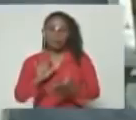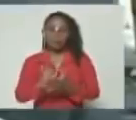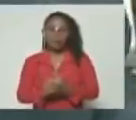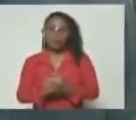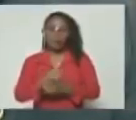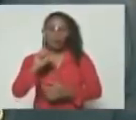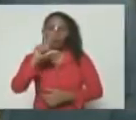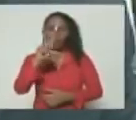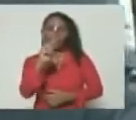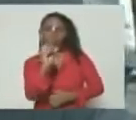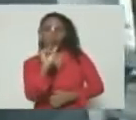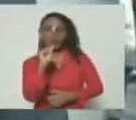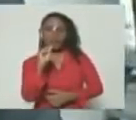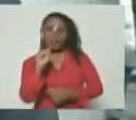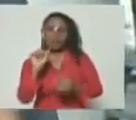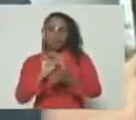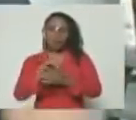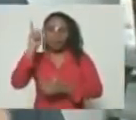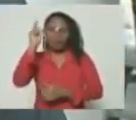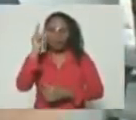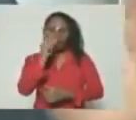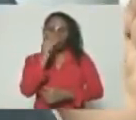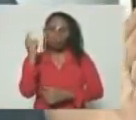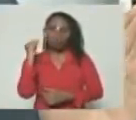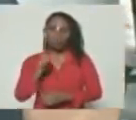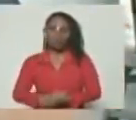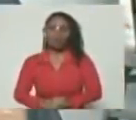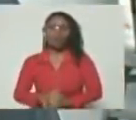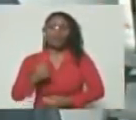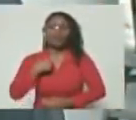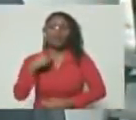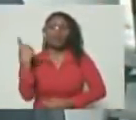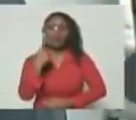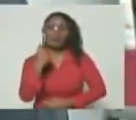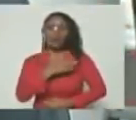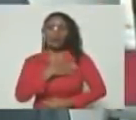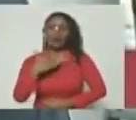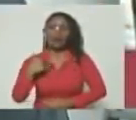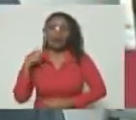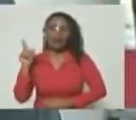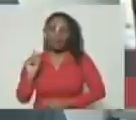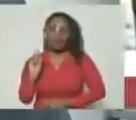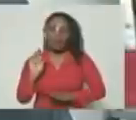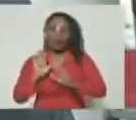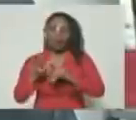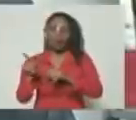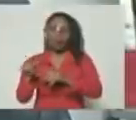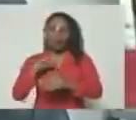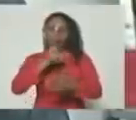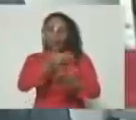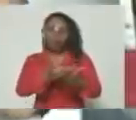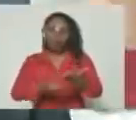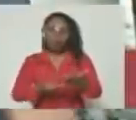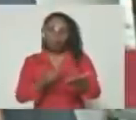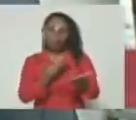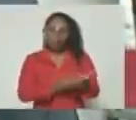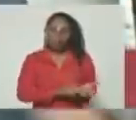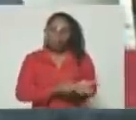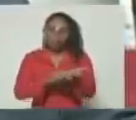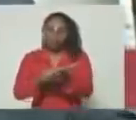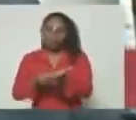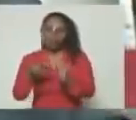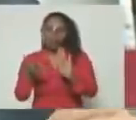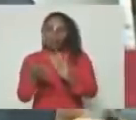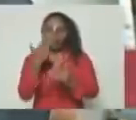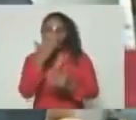Luis Eduardo, colegas parlamentarias y parlamentarios. Bueno, yo solamente complementaría a este informe que se ha presentado